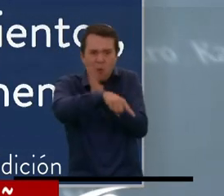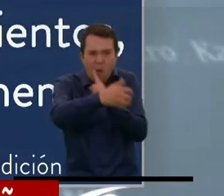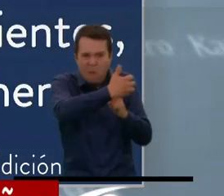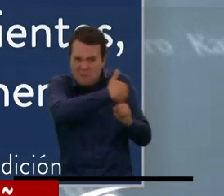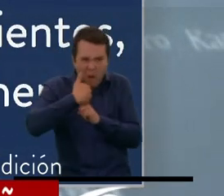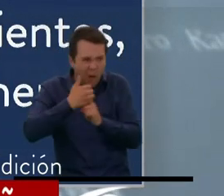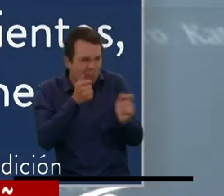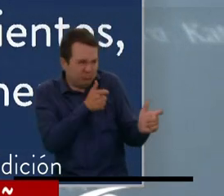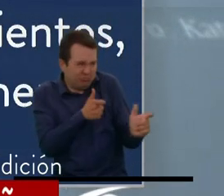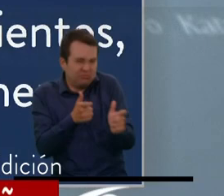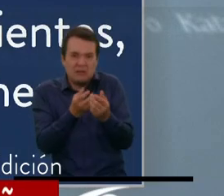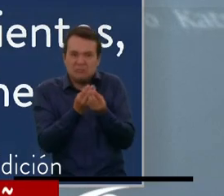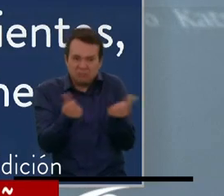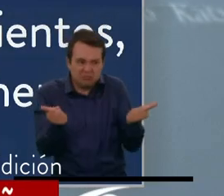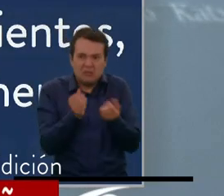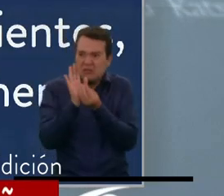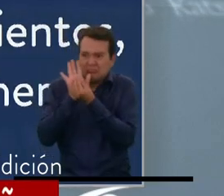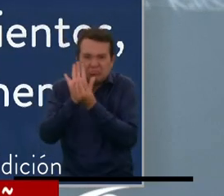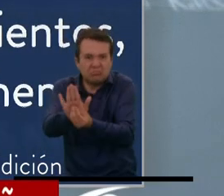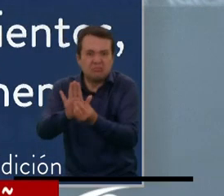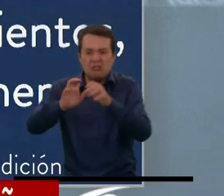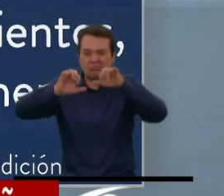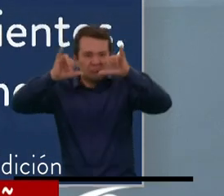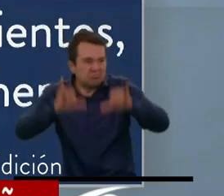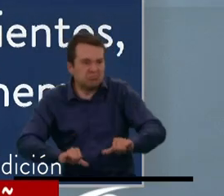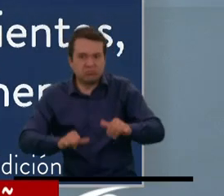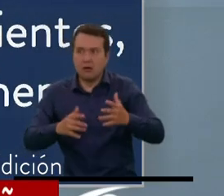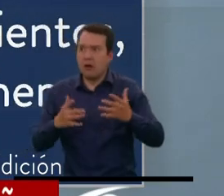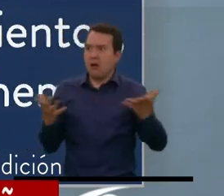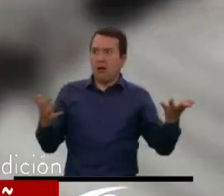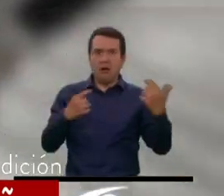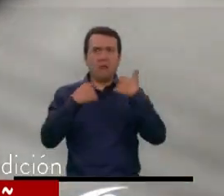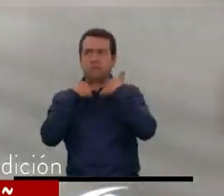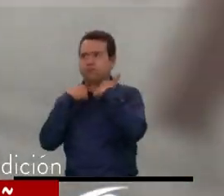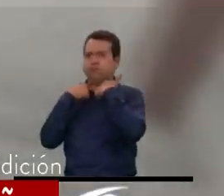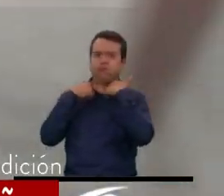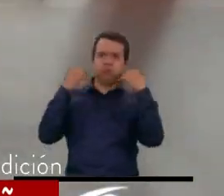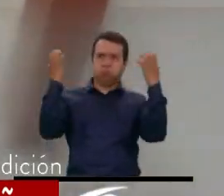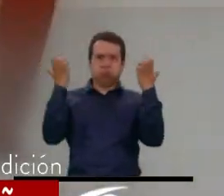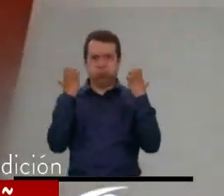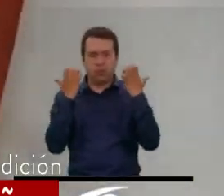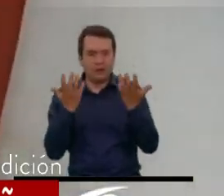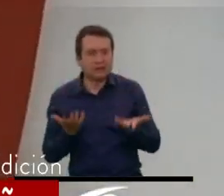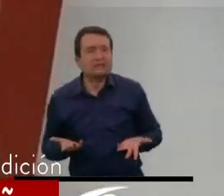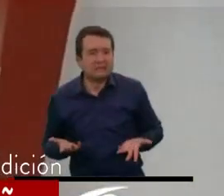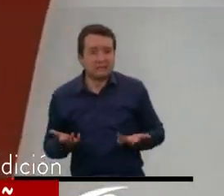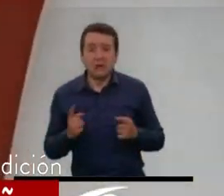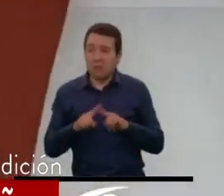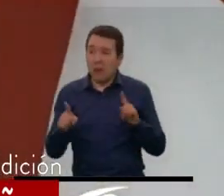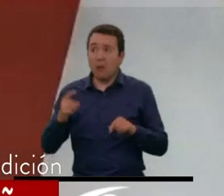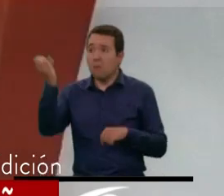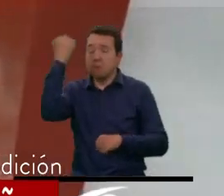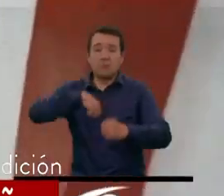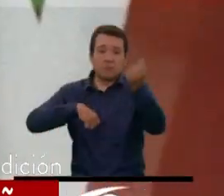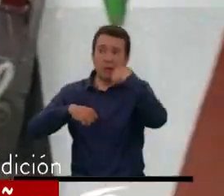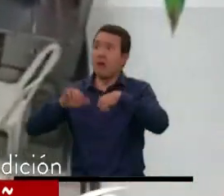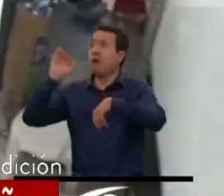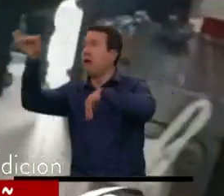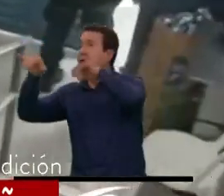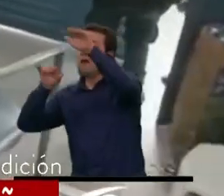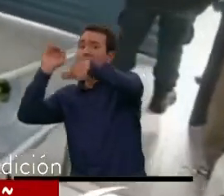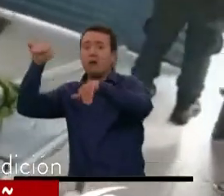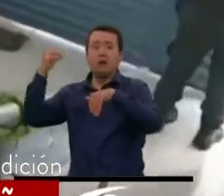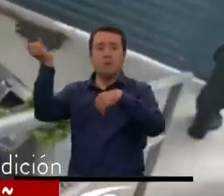forzadas, desplazamientos, confinamientos, restricción a la movilidad, pero solo hemos recibido la indiferencia. La Oficina de Derechos Humanos